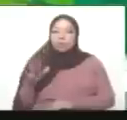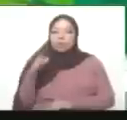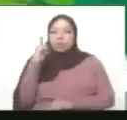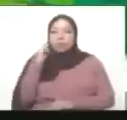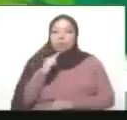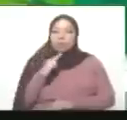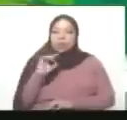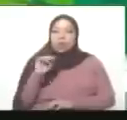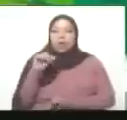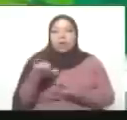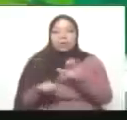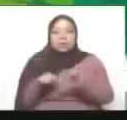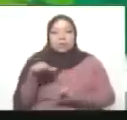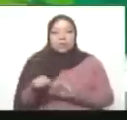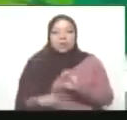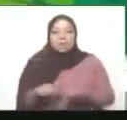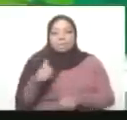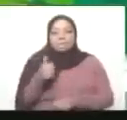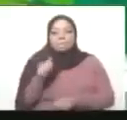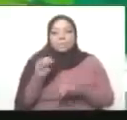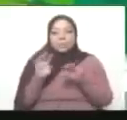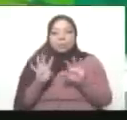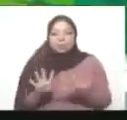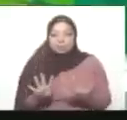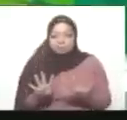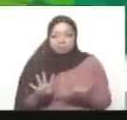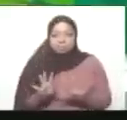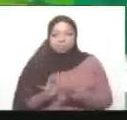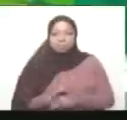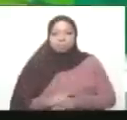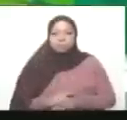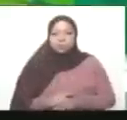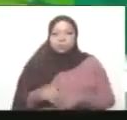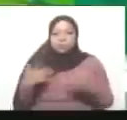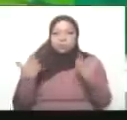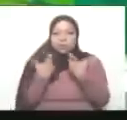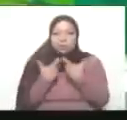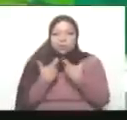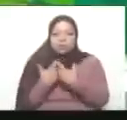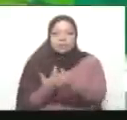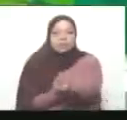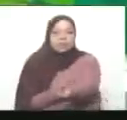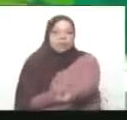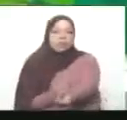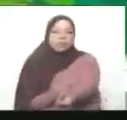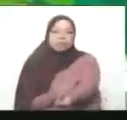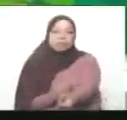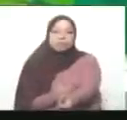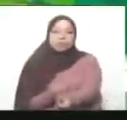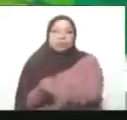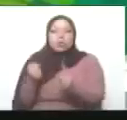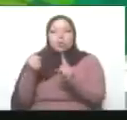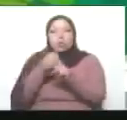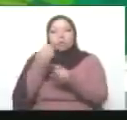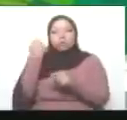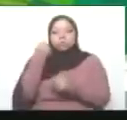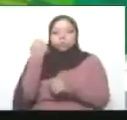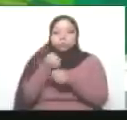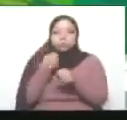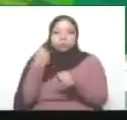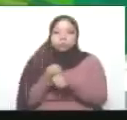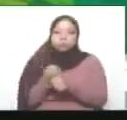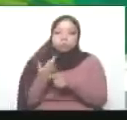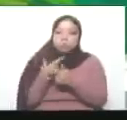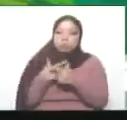19 fue de guerra intestinas de enfrentamiento entre hermanos de la lucha entre la oligarquía